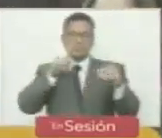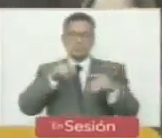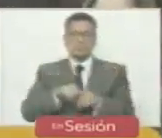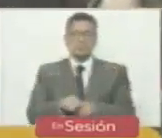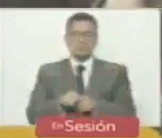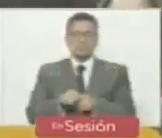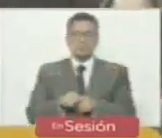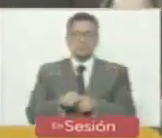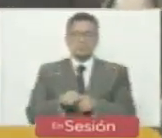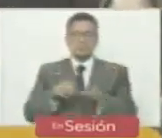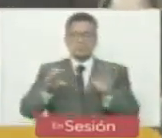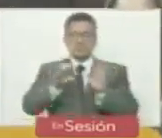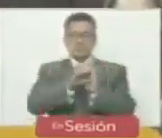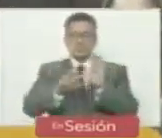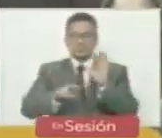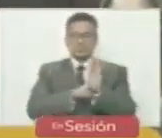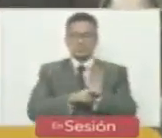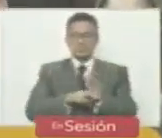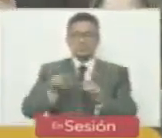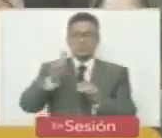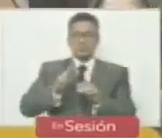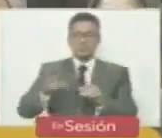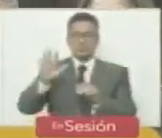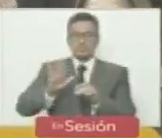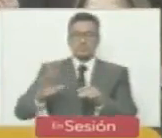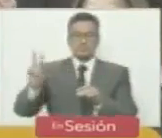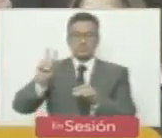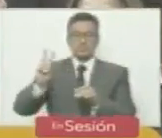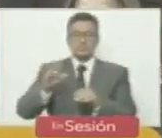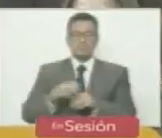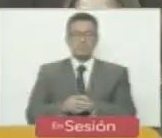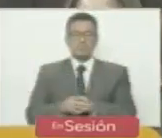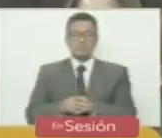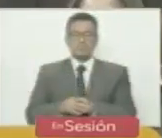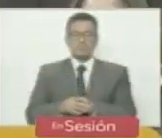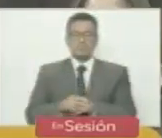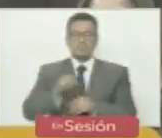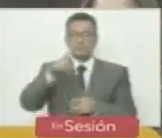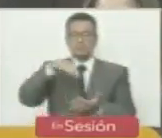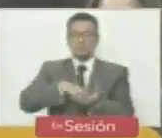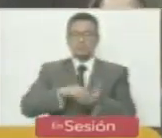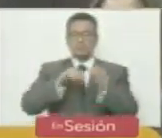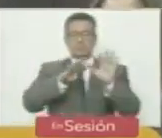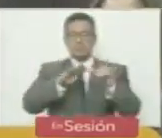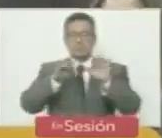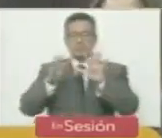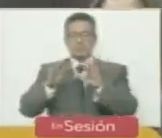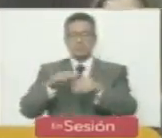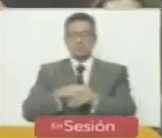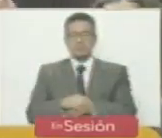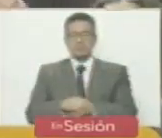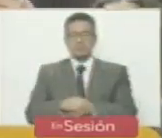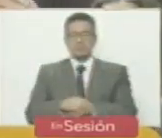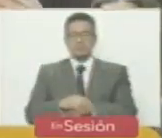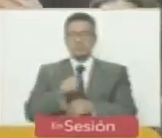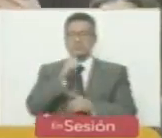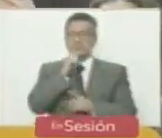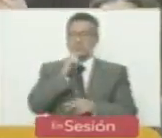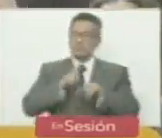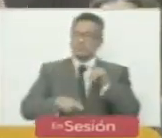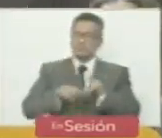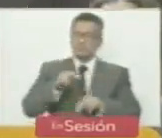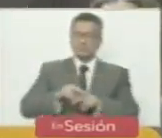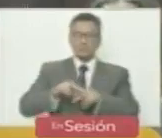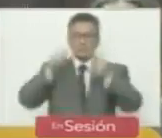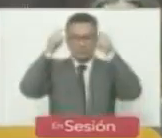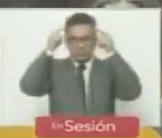una Constitución de la República Bolivariana de Venezuela de 1999. ¿Quién la creó?